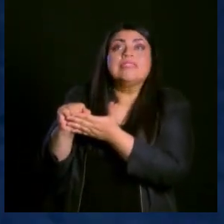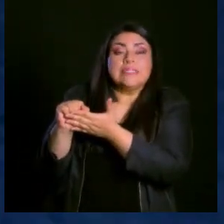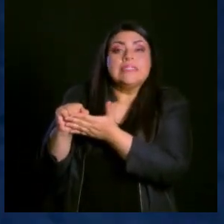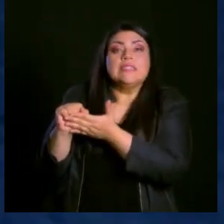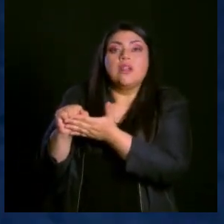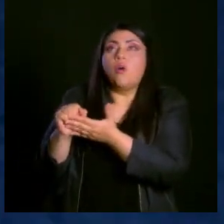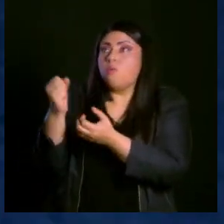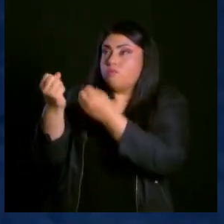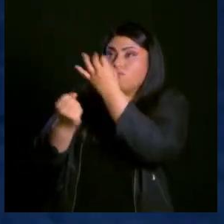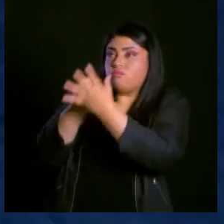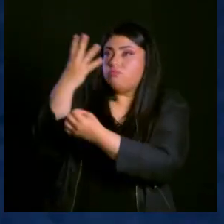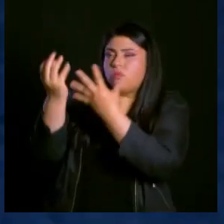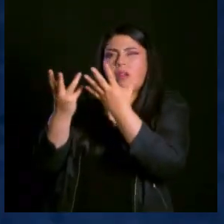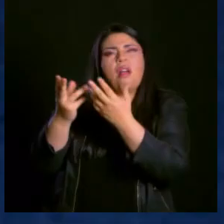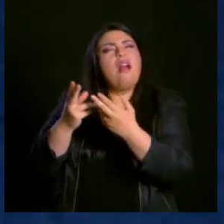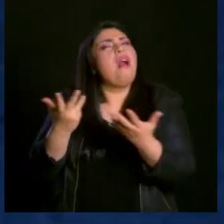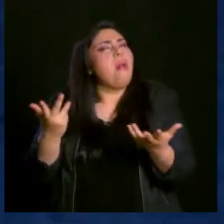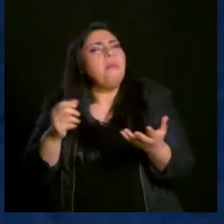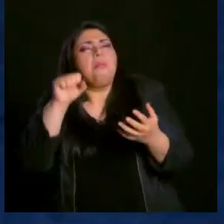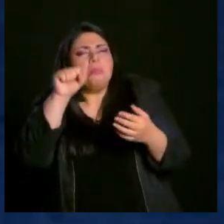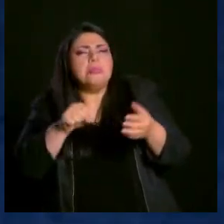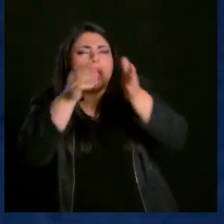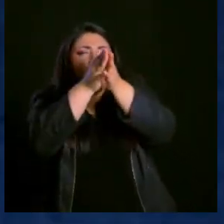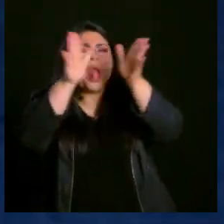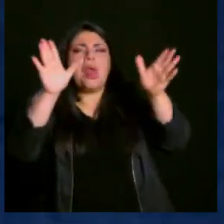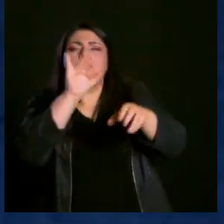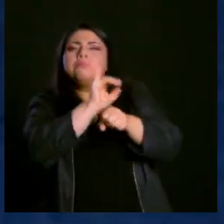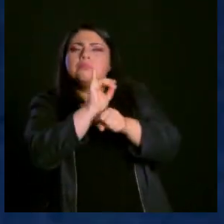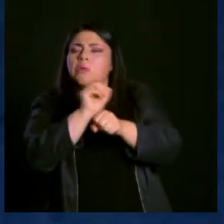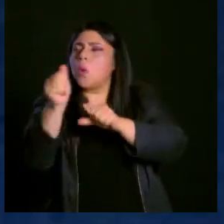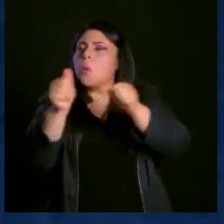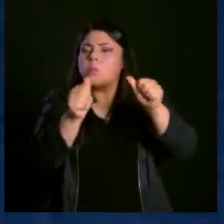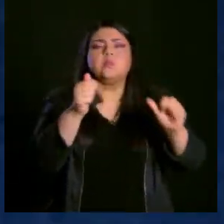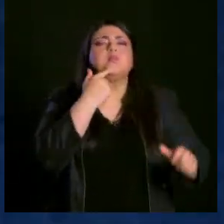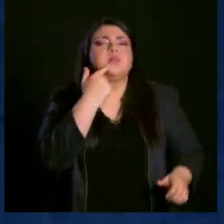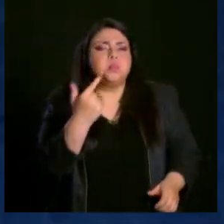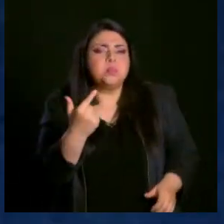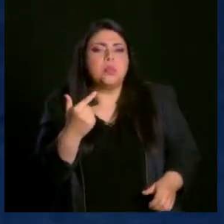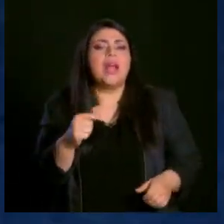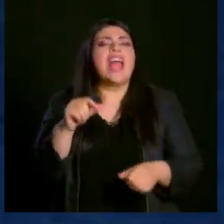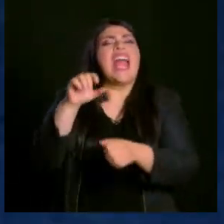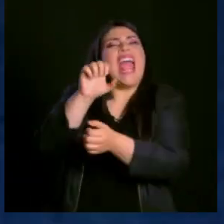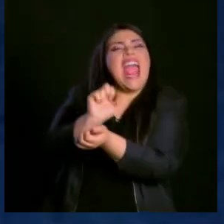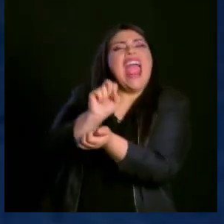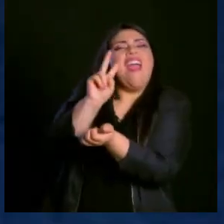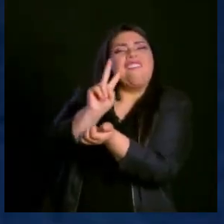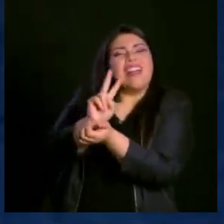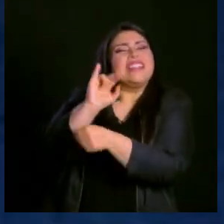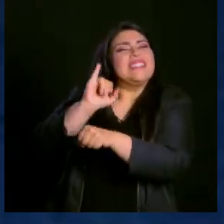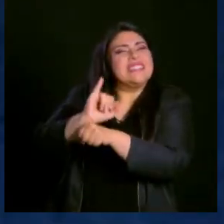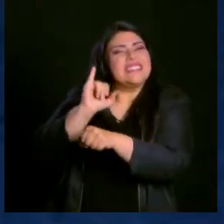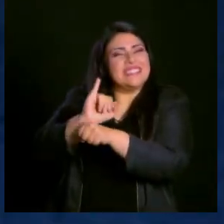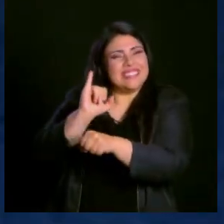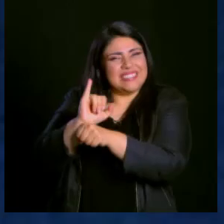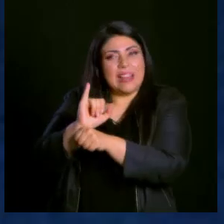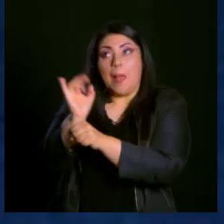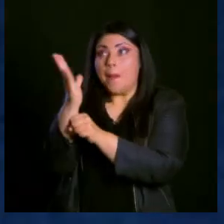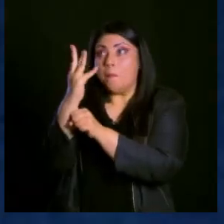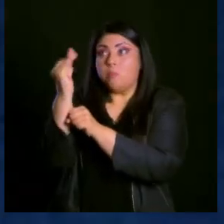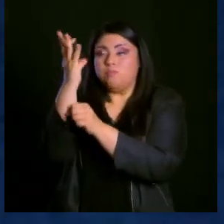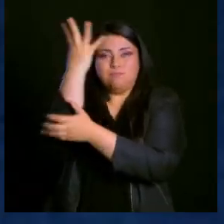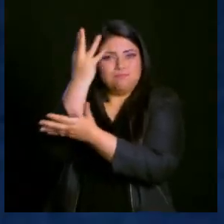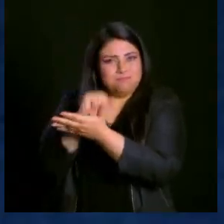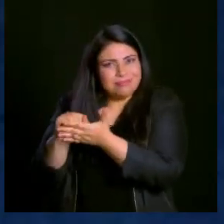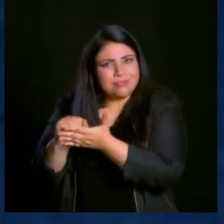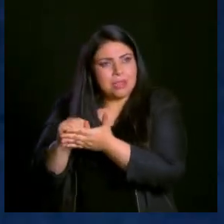digamos la definición general de las iglesias que así pusieron la iglesia evangélica pentecostal y uno dice que y